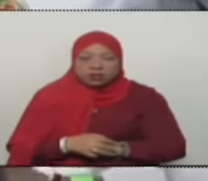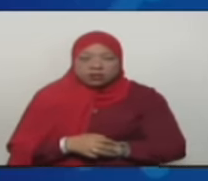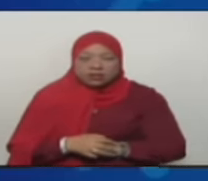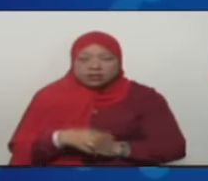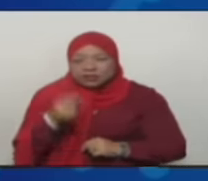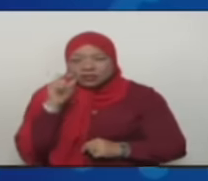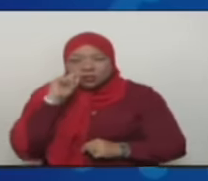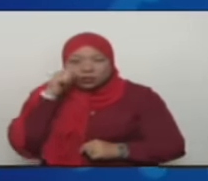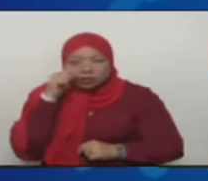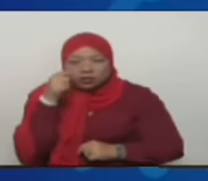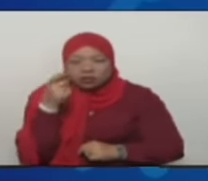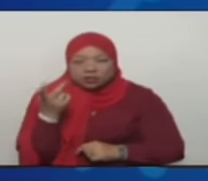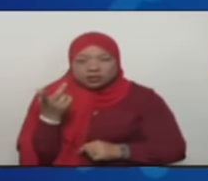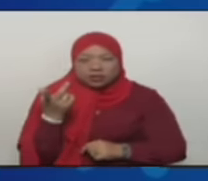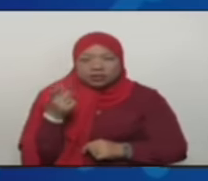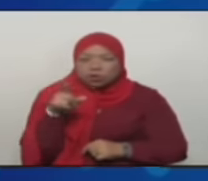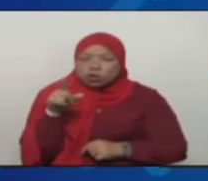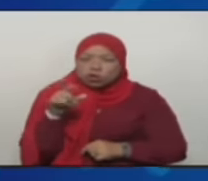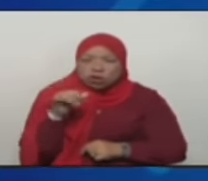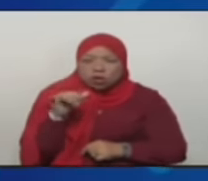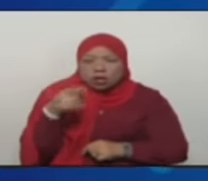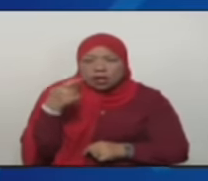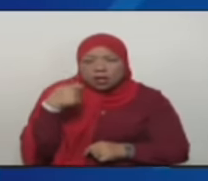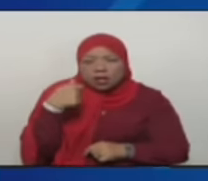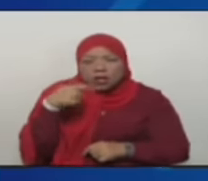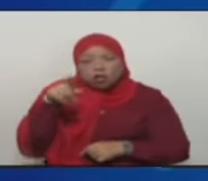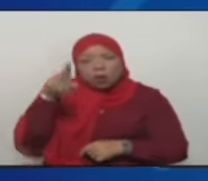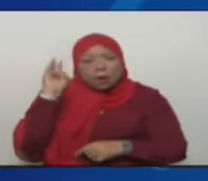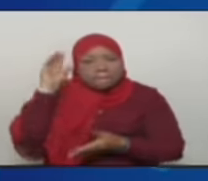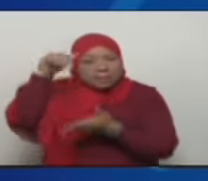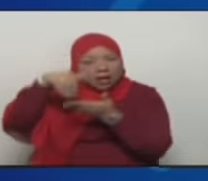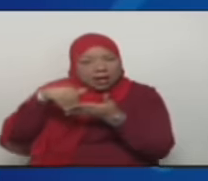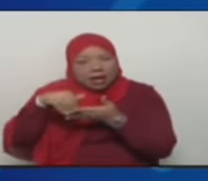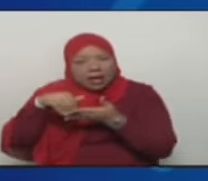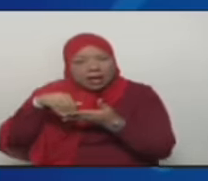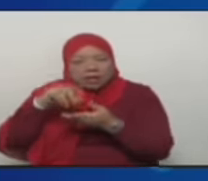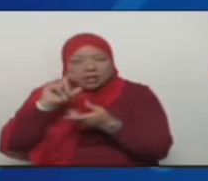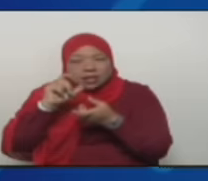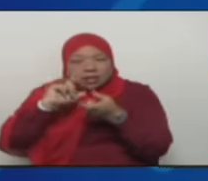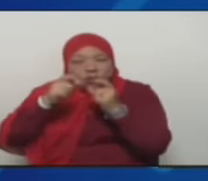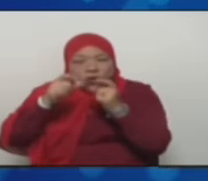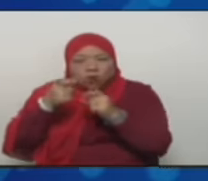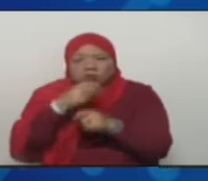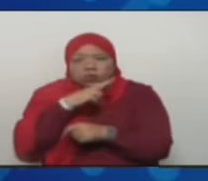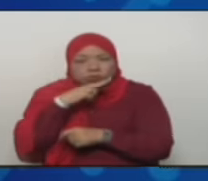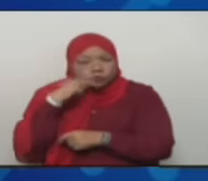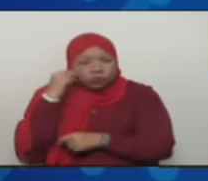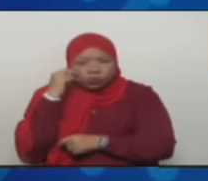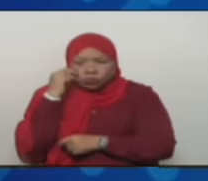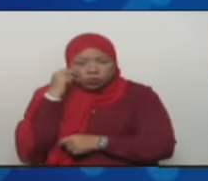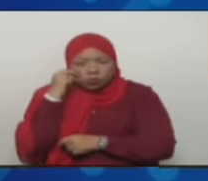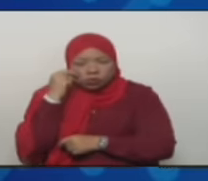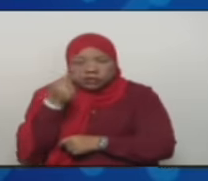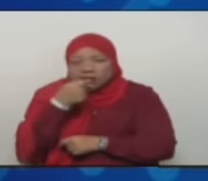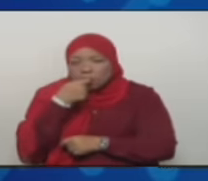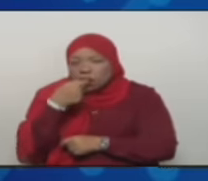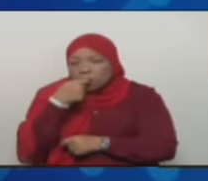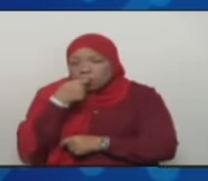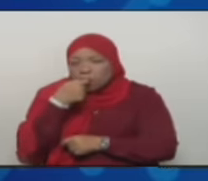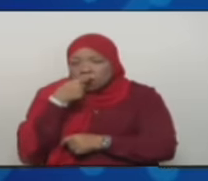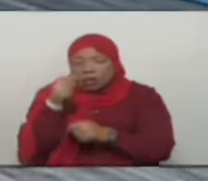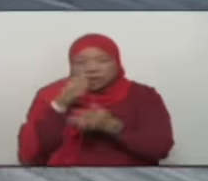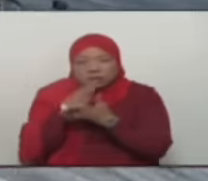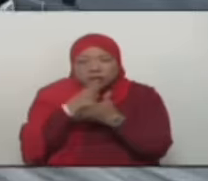O tequeyoyo, tú no has comido tequeyoyo de Maracaibo. Los tequeyoyo, exquisito. ¿Ah?